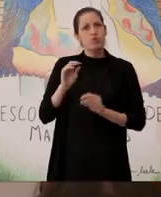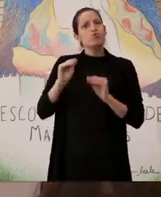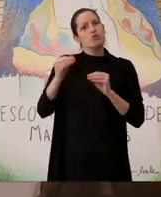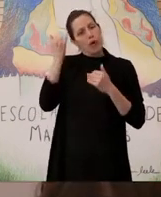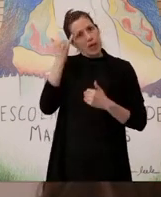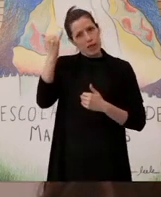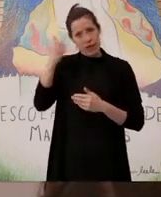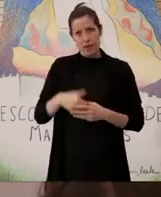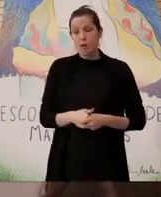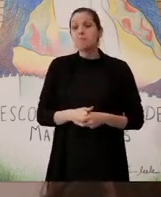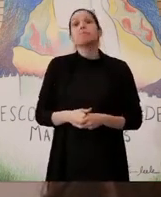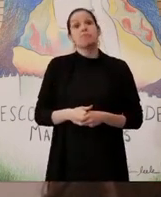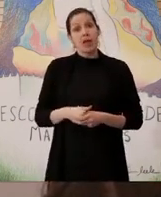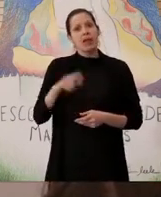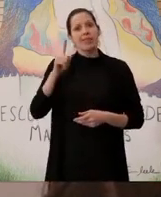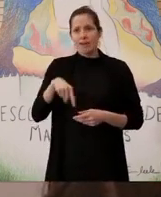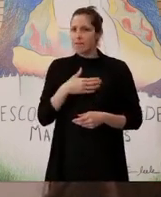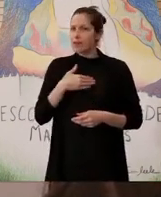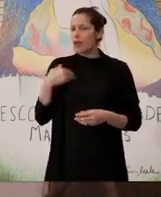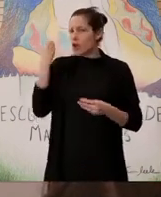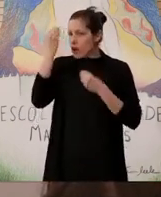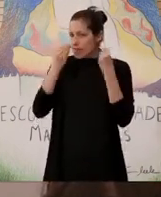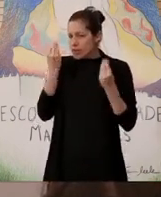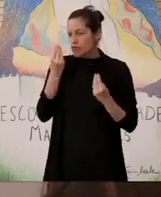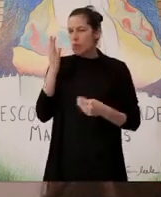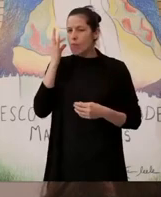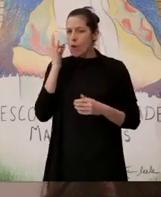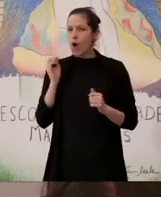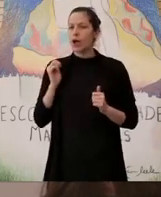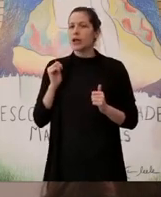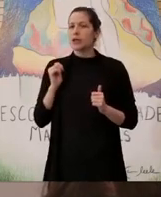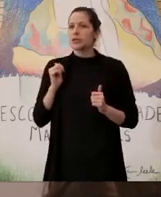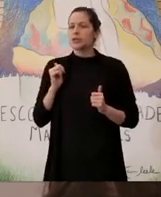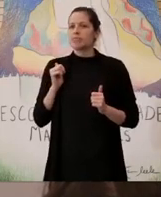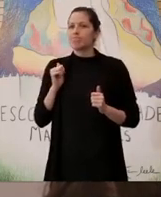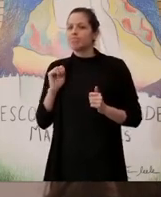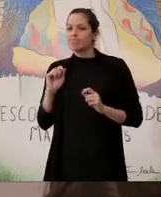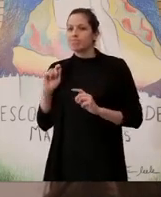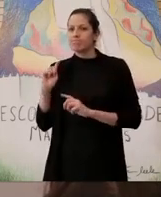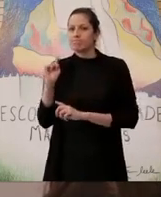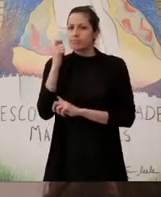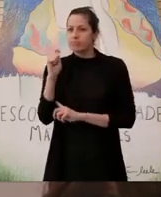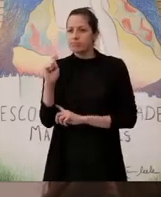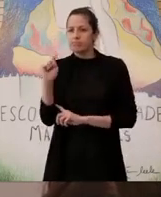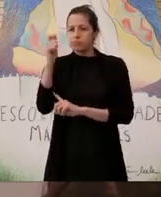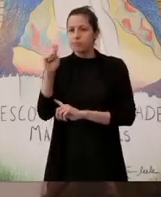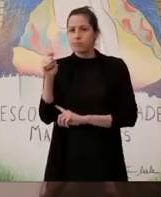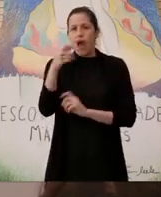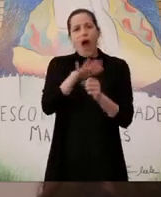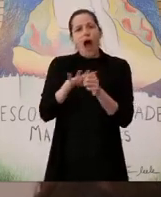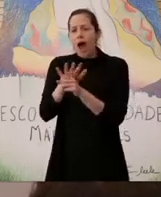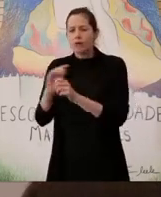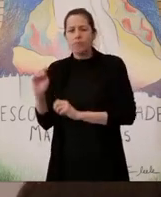facer a reflexión de que asmuyeres seguimos conquistando terreos seguimos ganándote reo en todos los heidos pero a inda queda muy